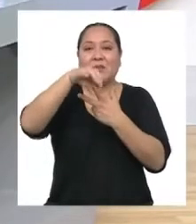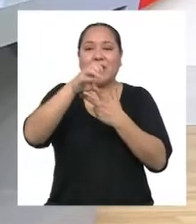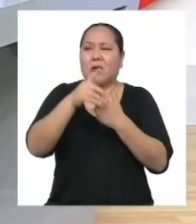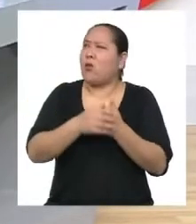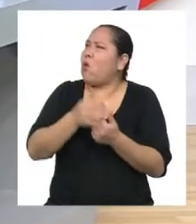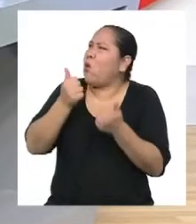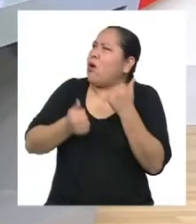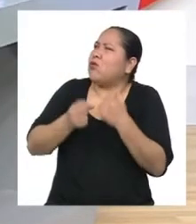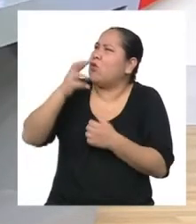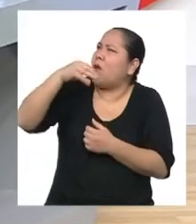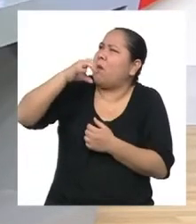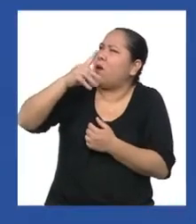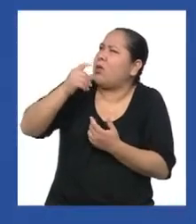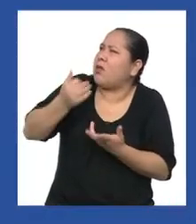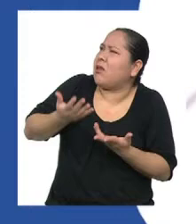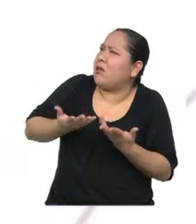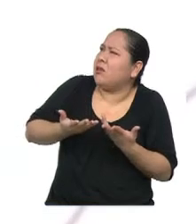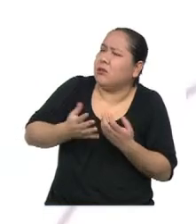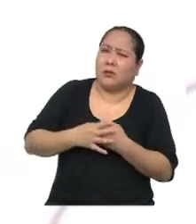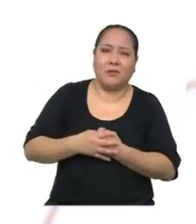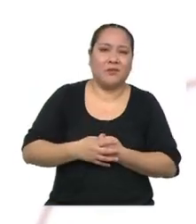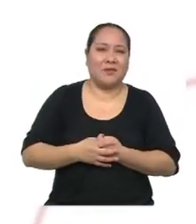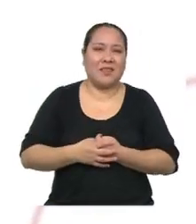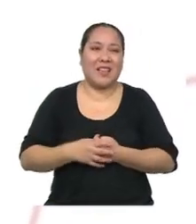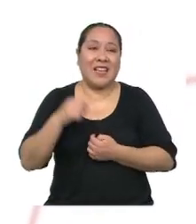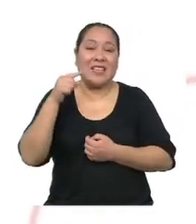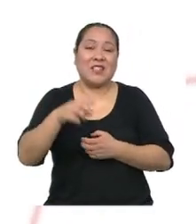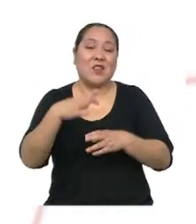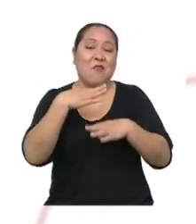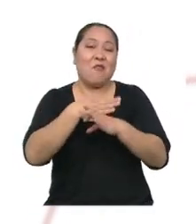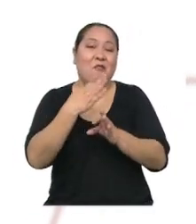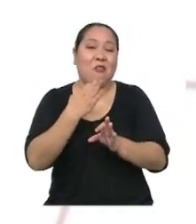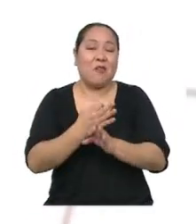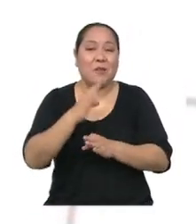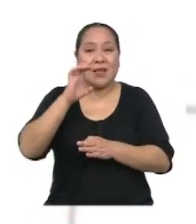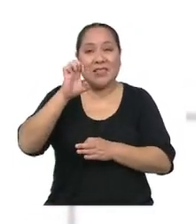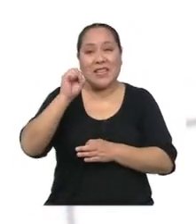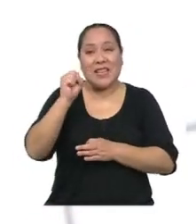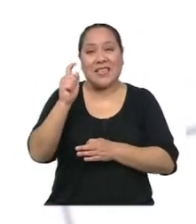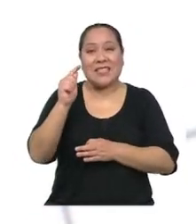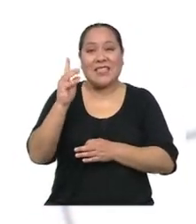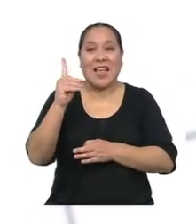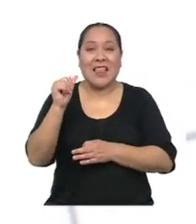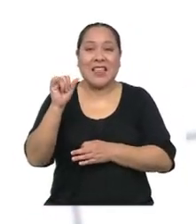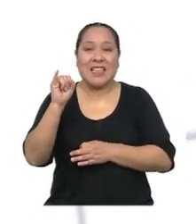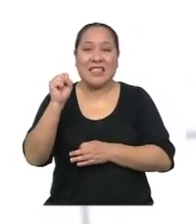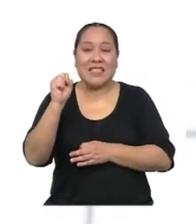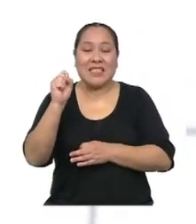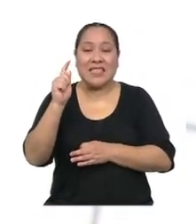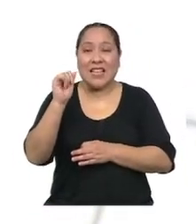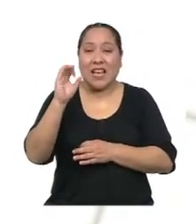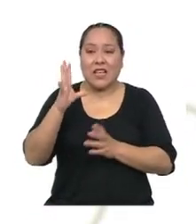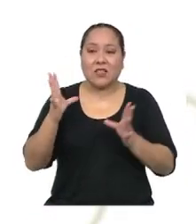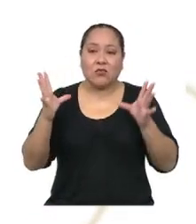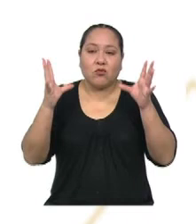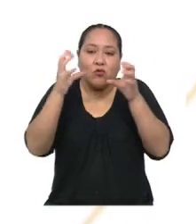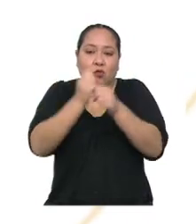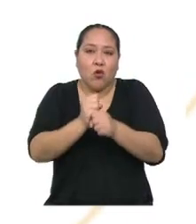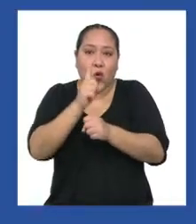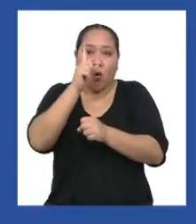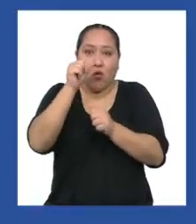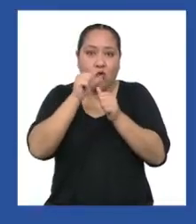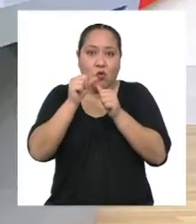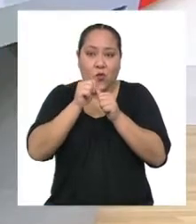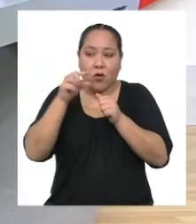medidas de tendencia central? Son medidas estadísticas que pretenden resumir en un solo valor un conjunto